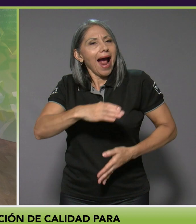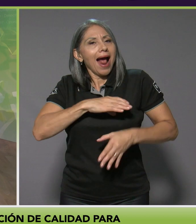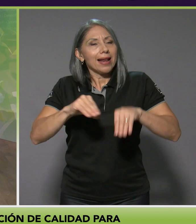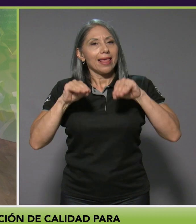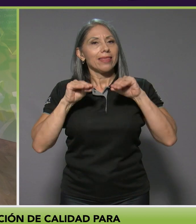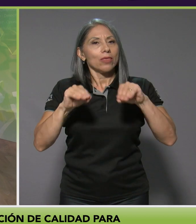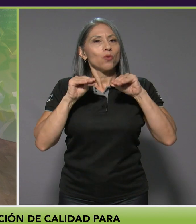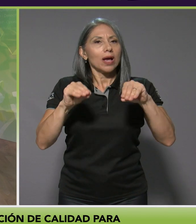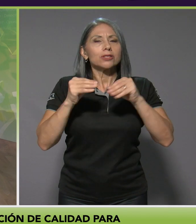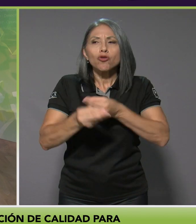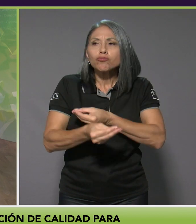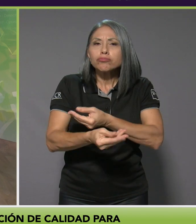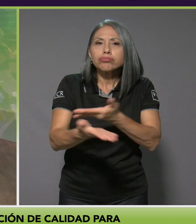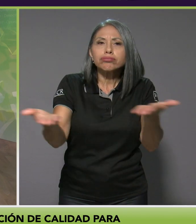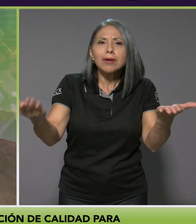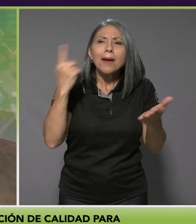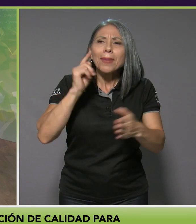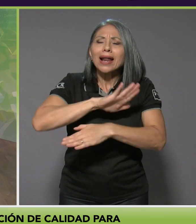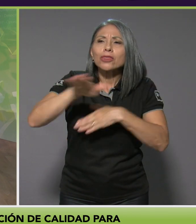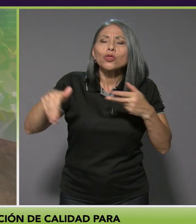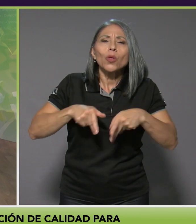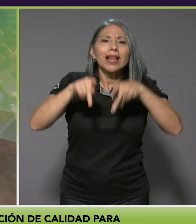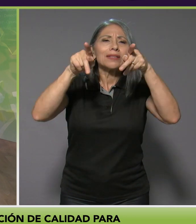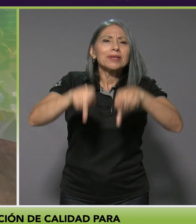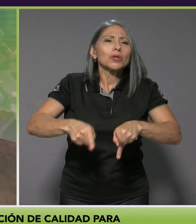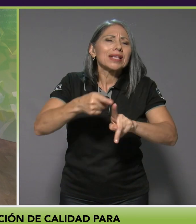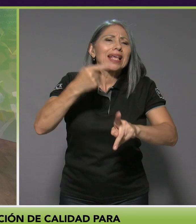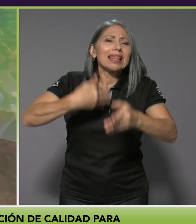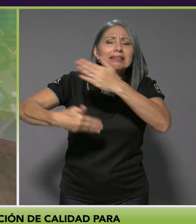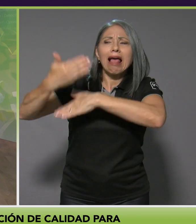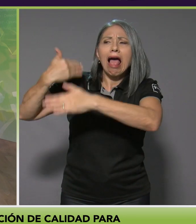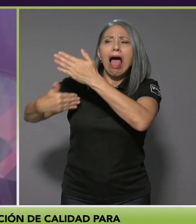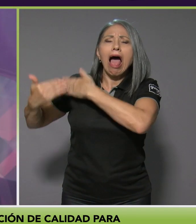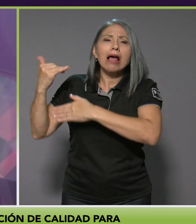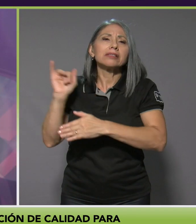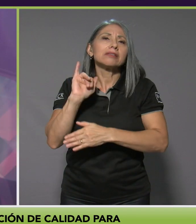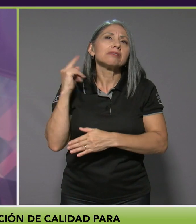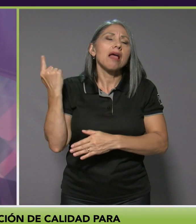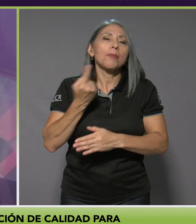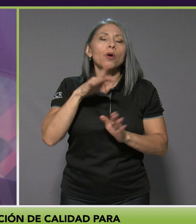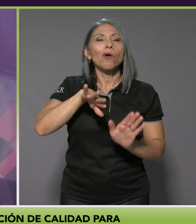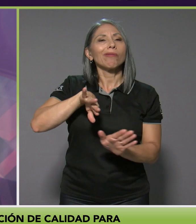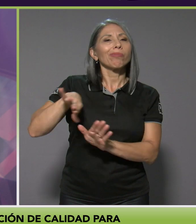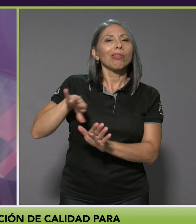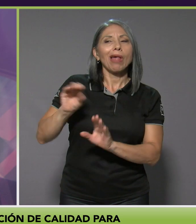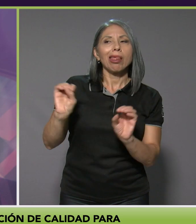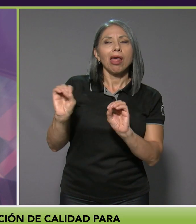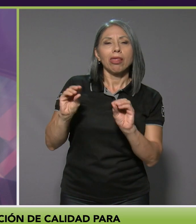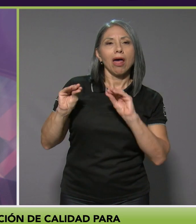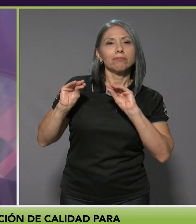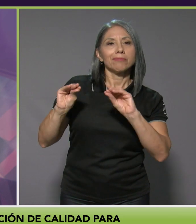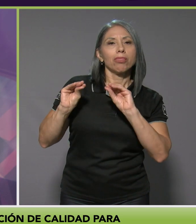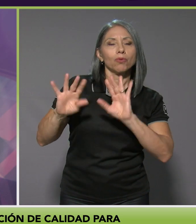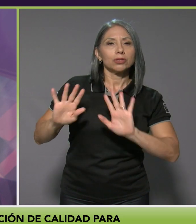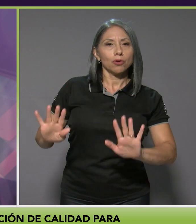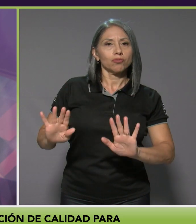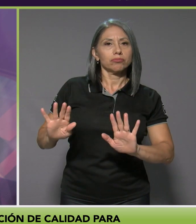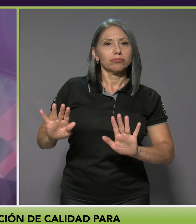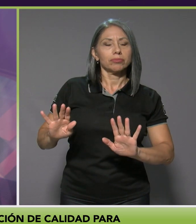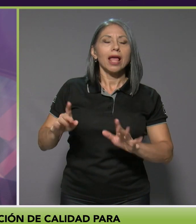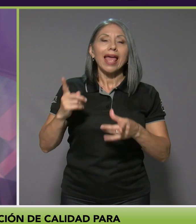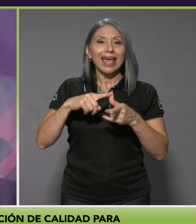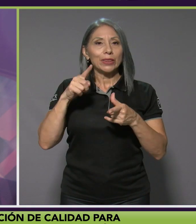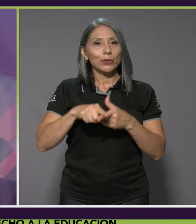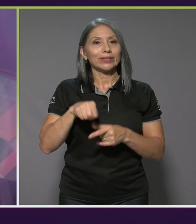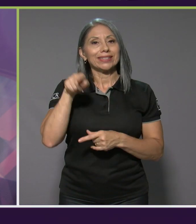aquellas personas que históricamente han estado relegadas del derecho a la educación. Entonces, desde